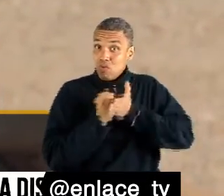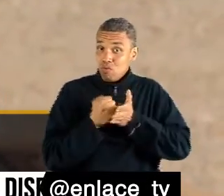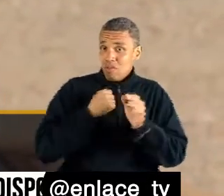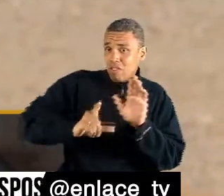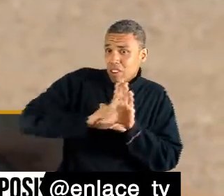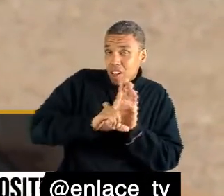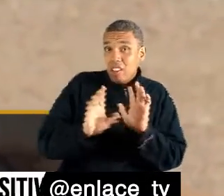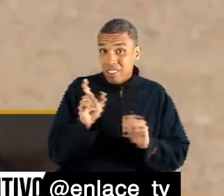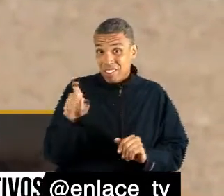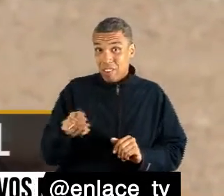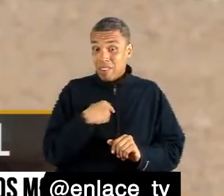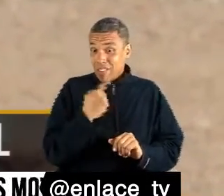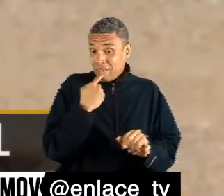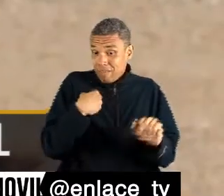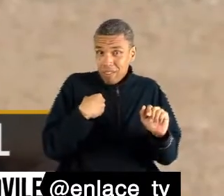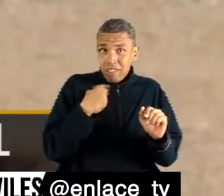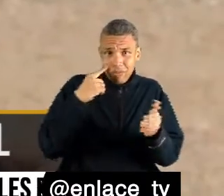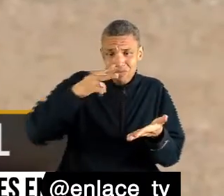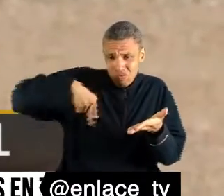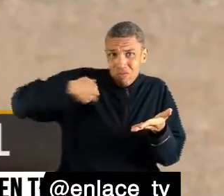quedemos